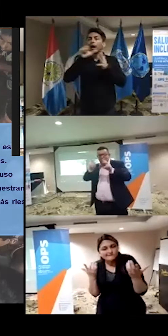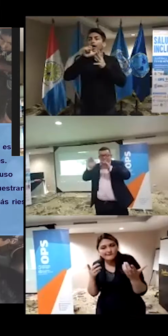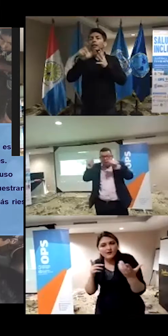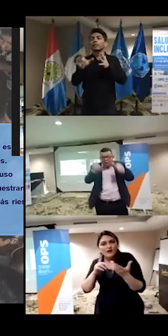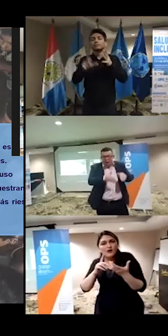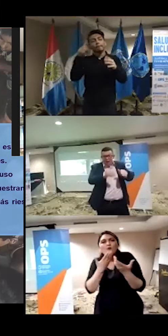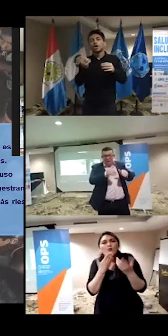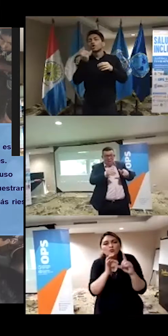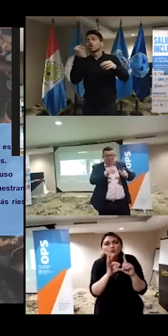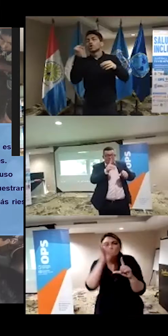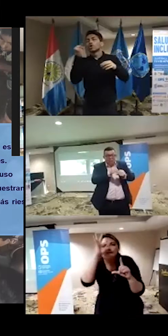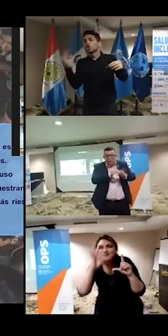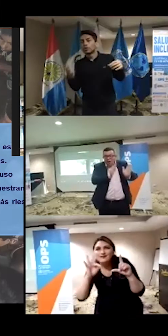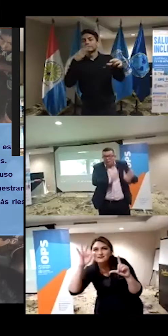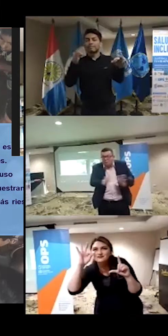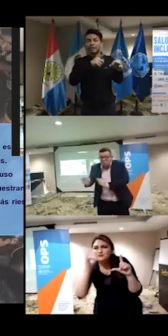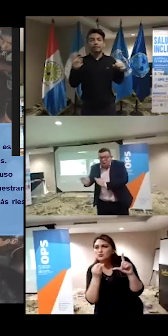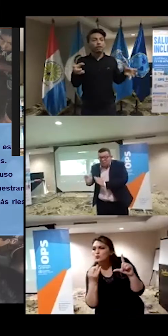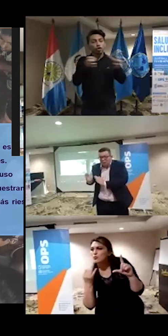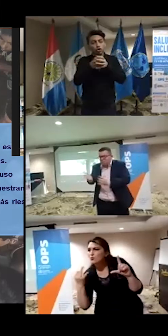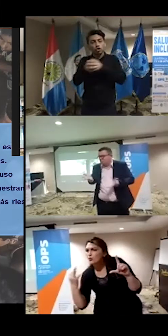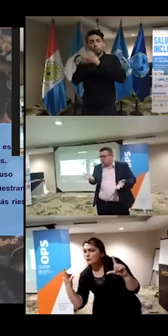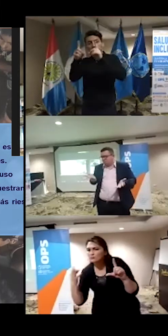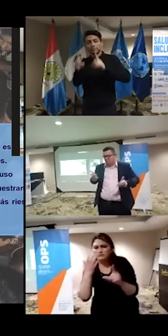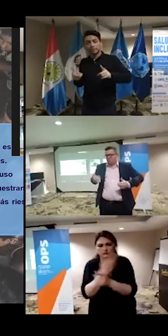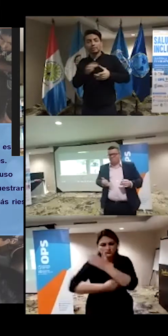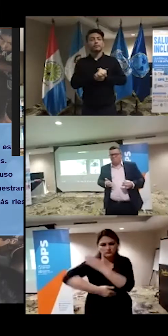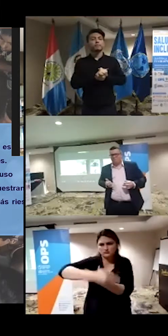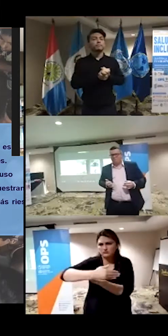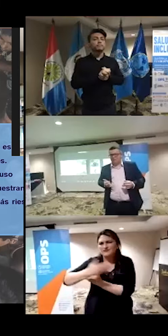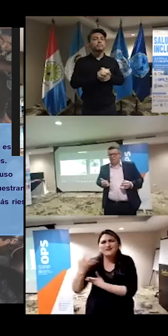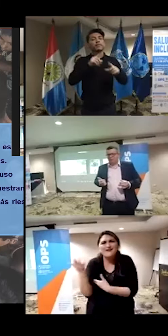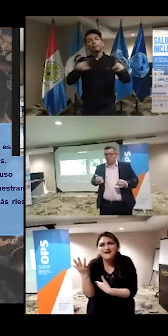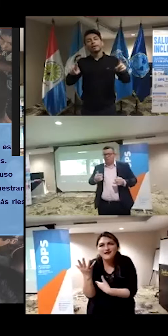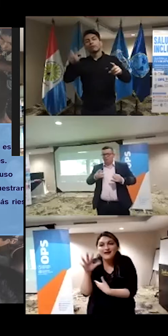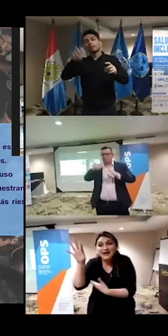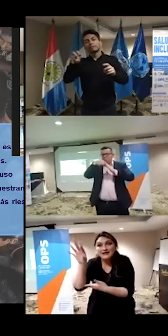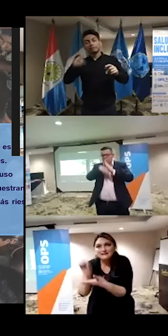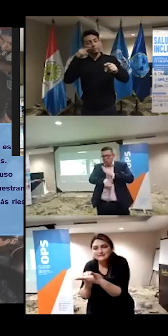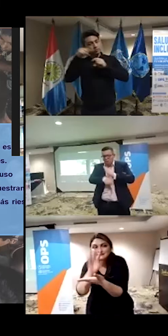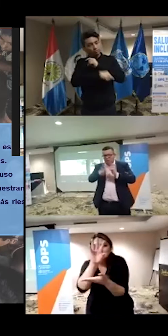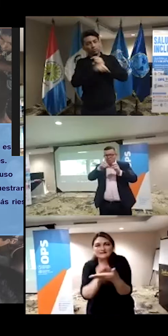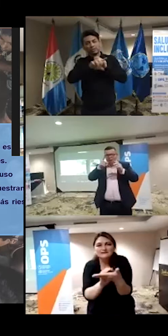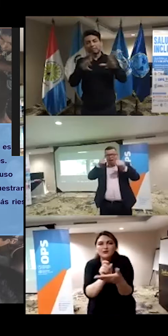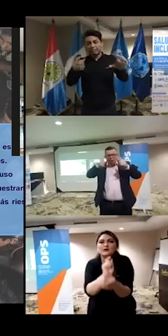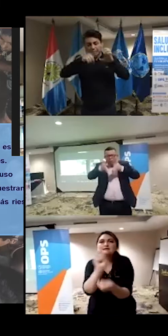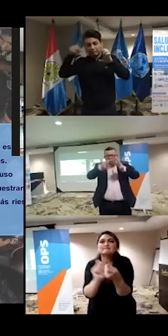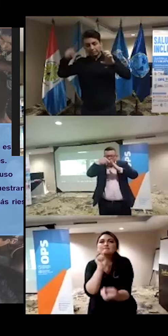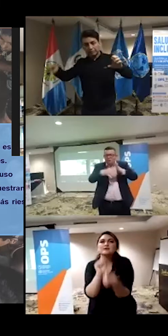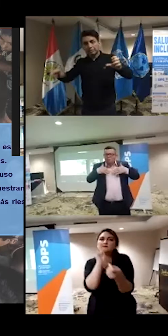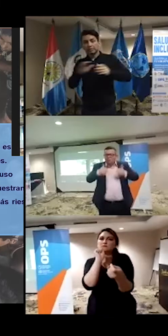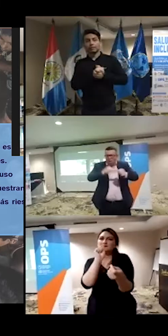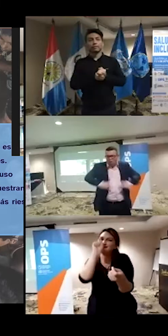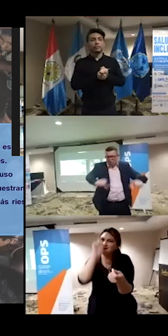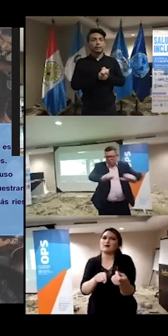números que ciertamente hablan de la población con discapacidad. Pero es necesario profundizar en esta estadística,